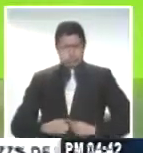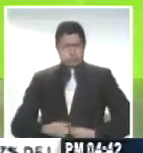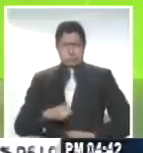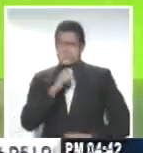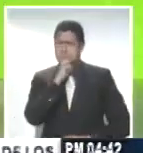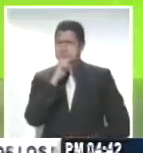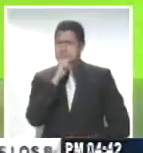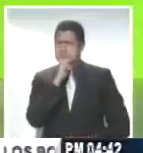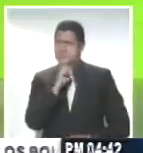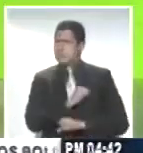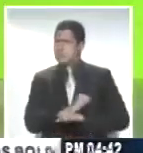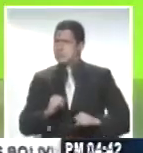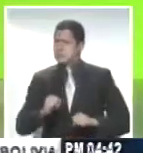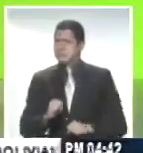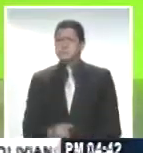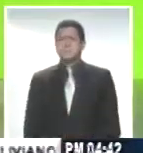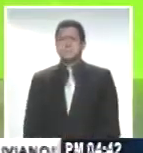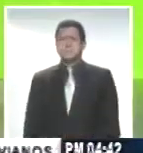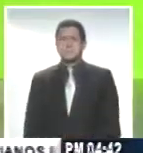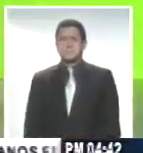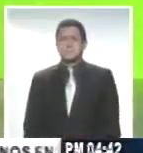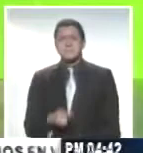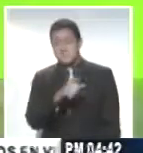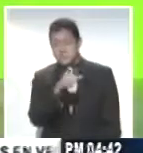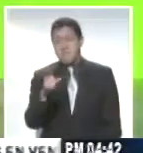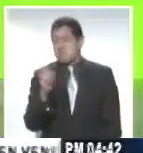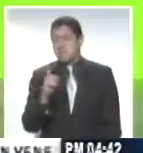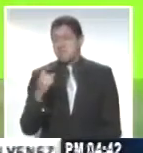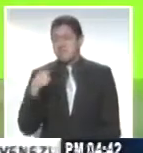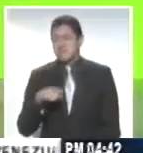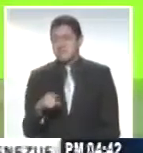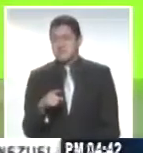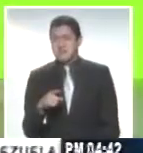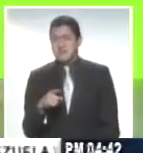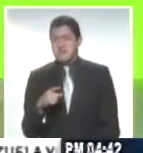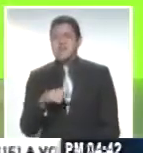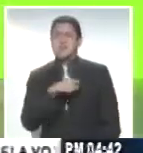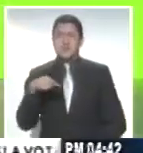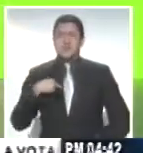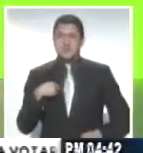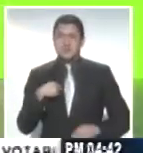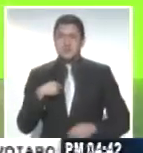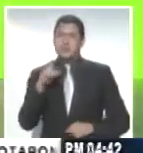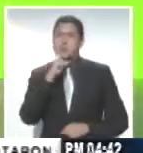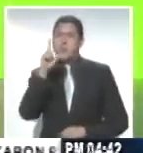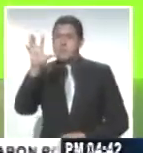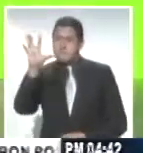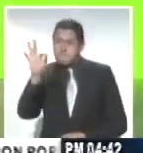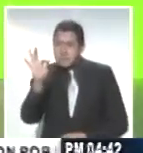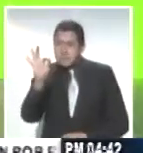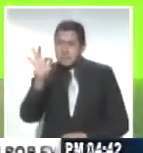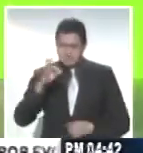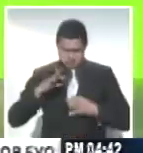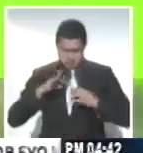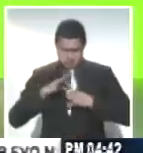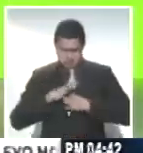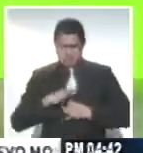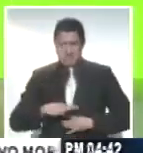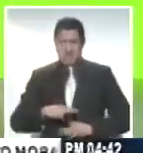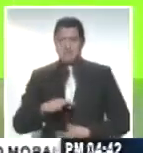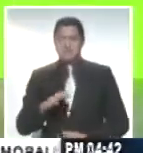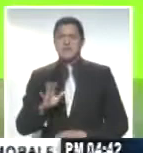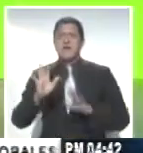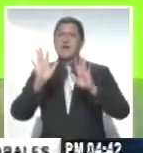ni siquiera puede abrocharse la camisa porque ya no puede hacer eso que nosotros nombramos al principio, que era la pinza fina.